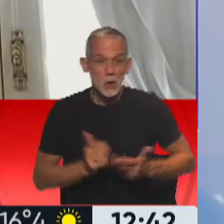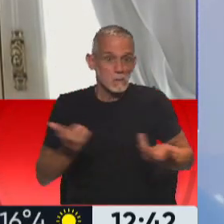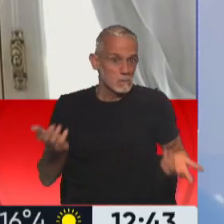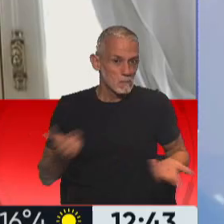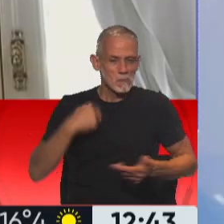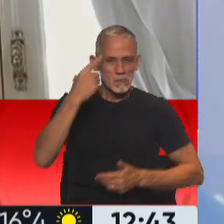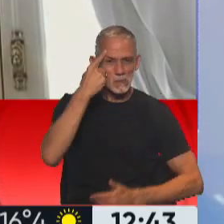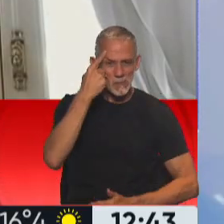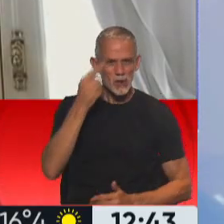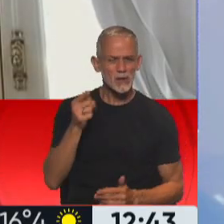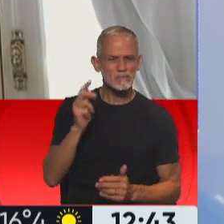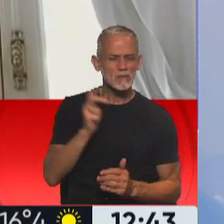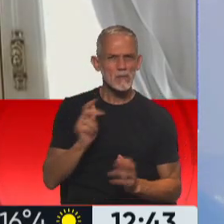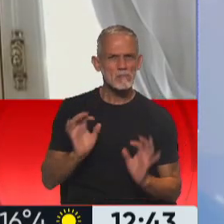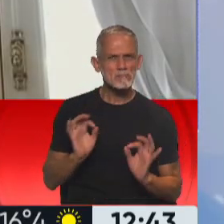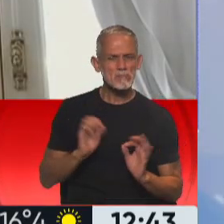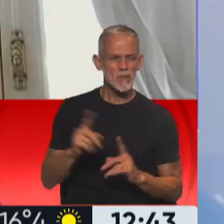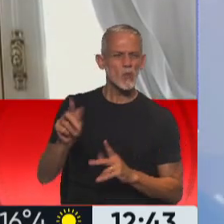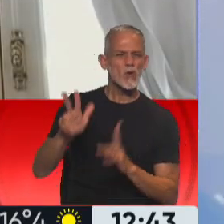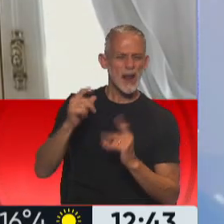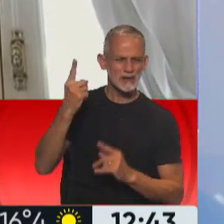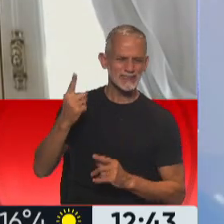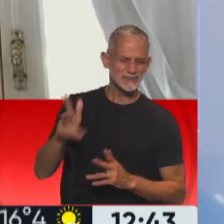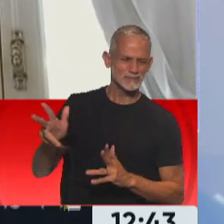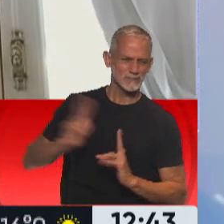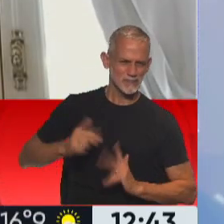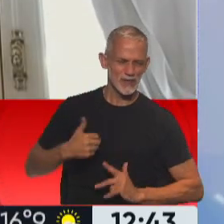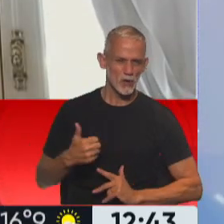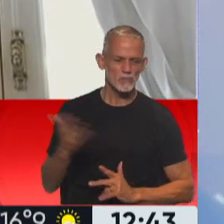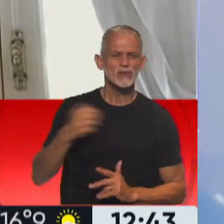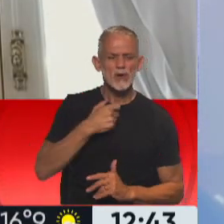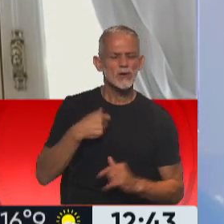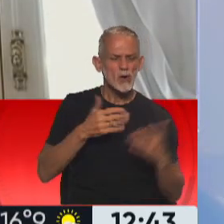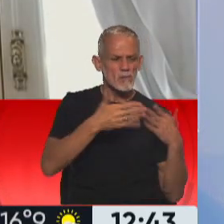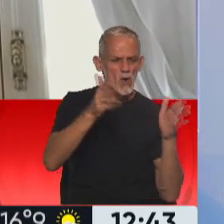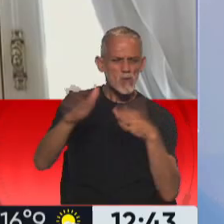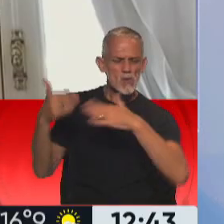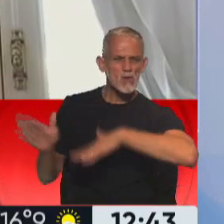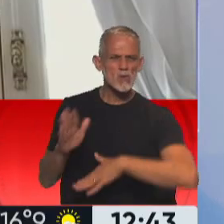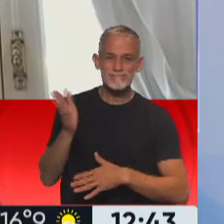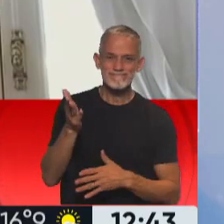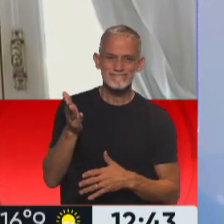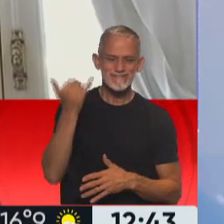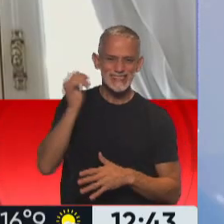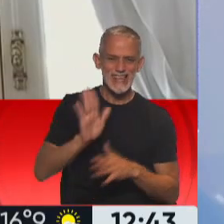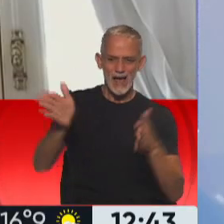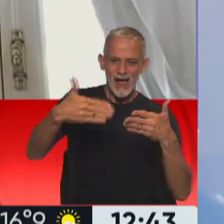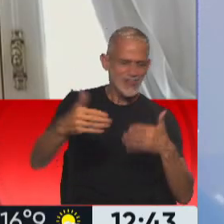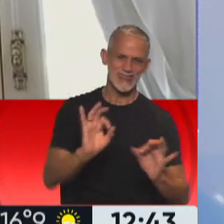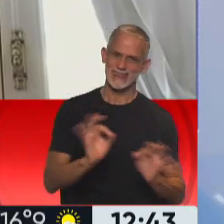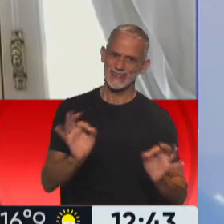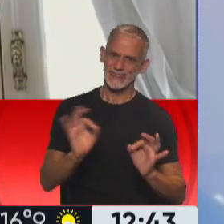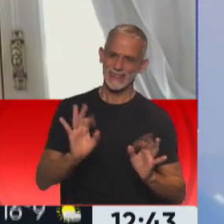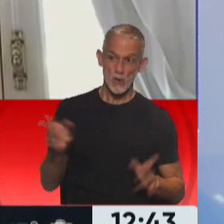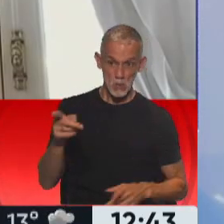Pero creo él una vez me dijo, mira, quiero abrir puertas que ya nadie pueda cerrar. Y a